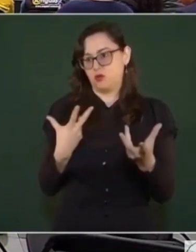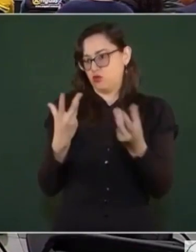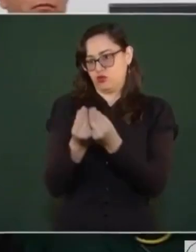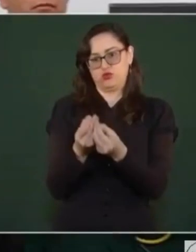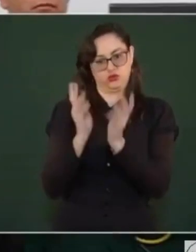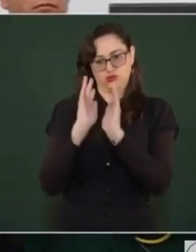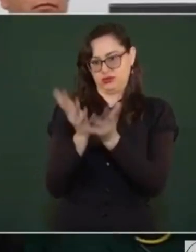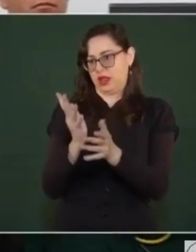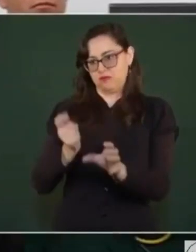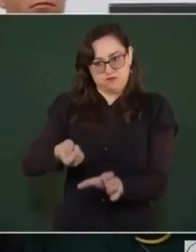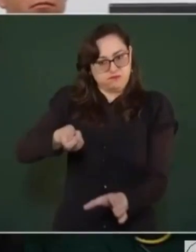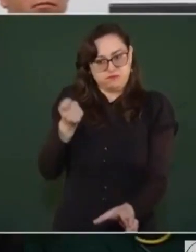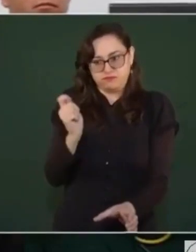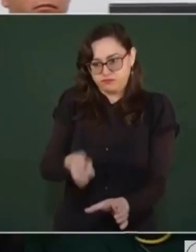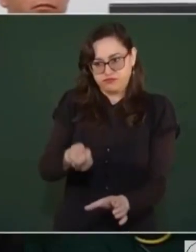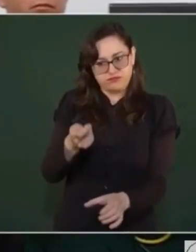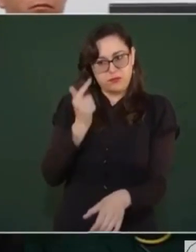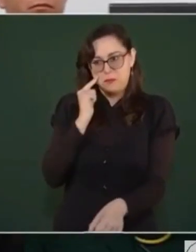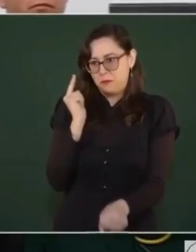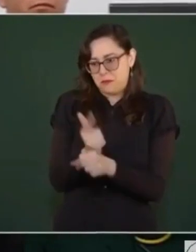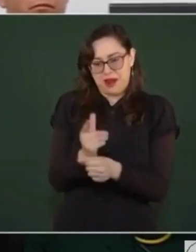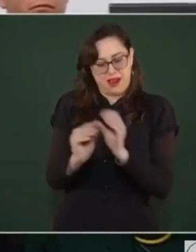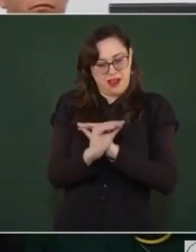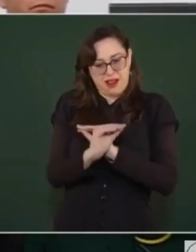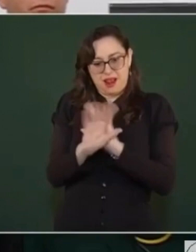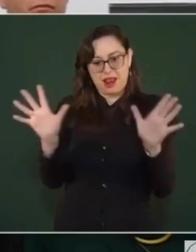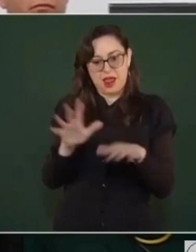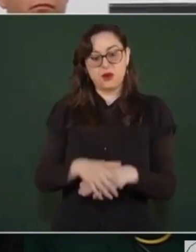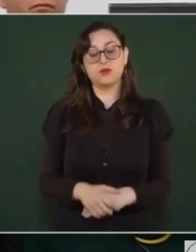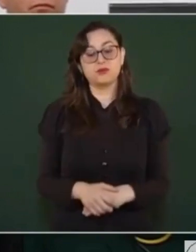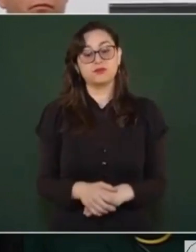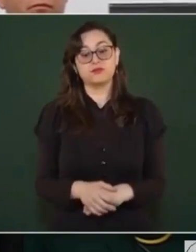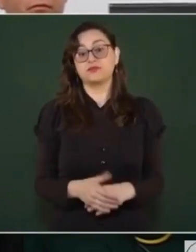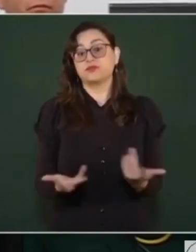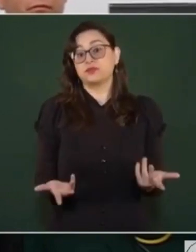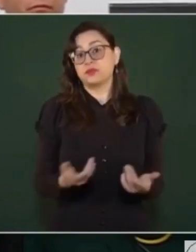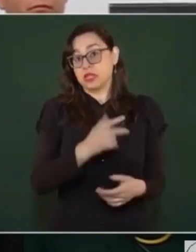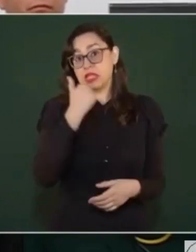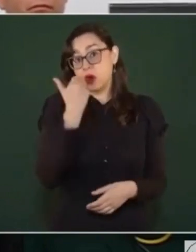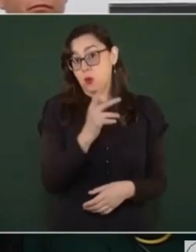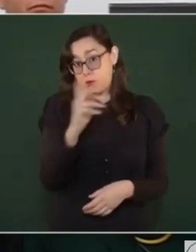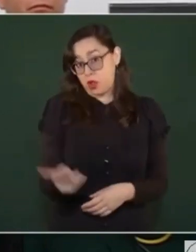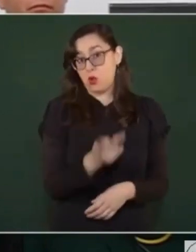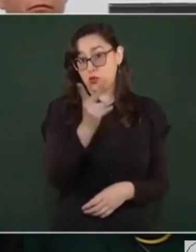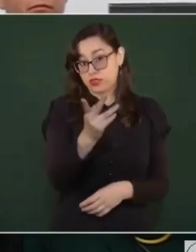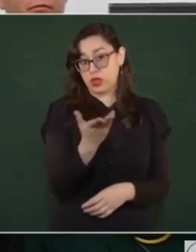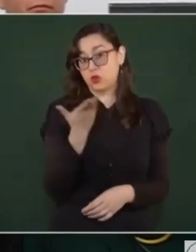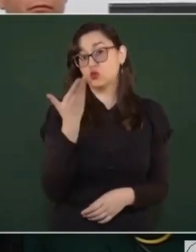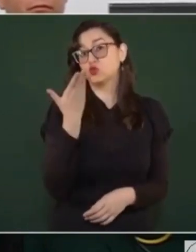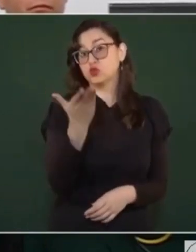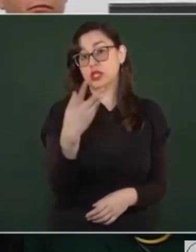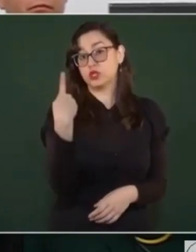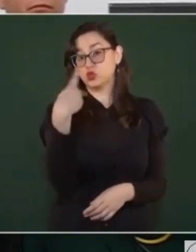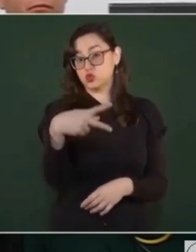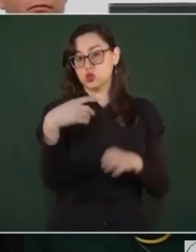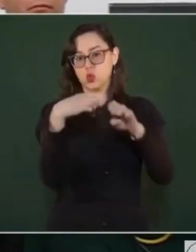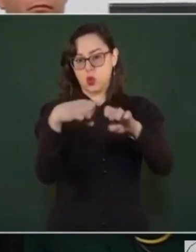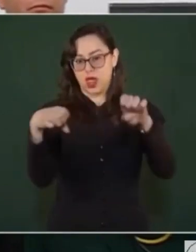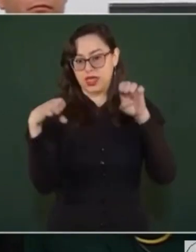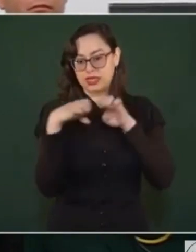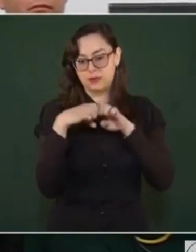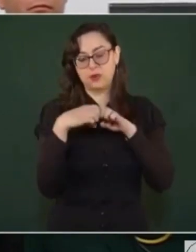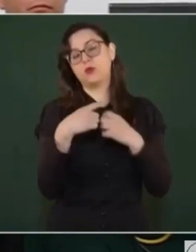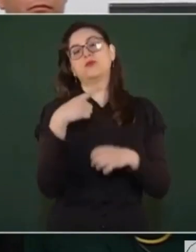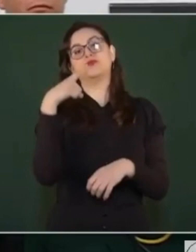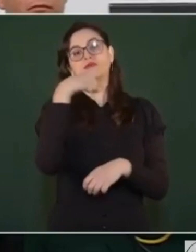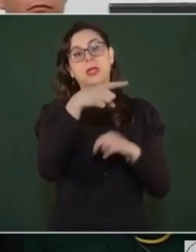si en su gabinete ya hicieron algún análisis de cómo penetró el cártel de